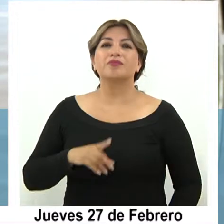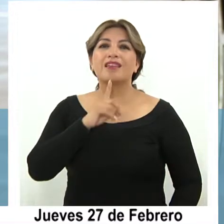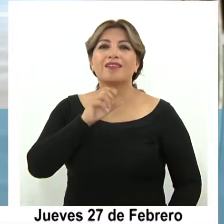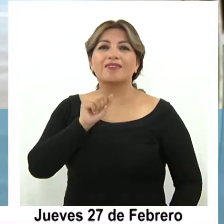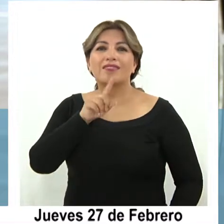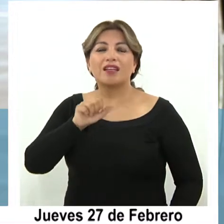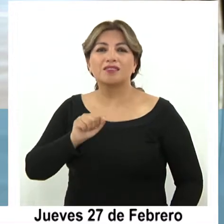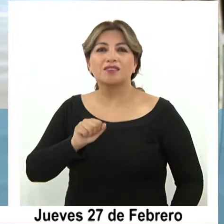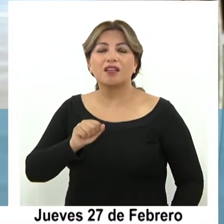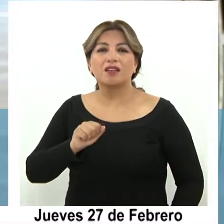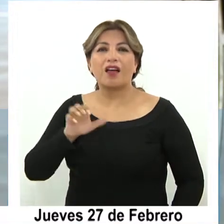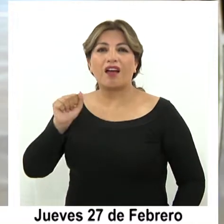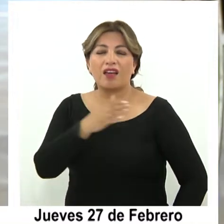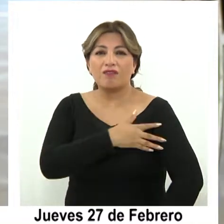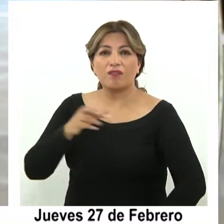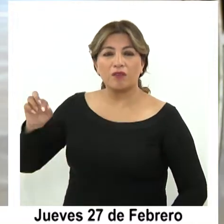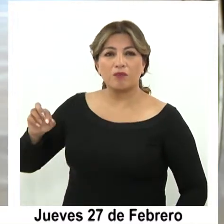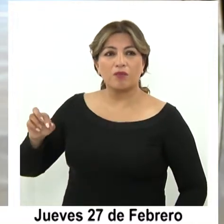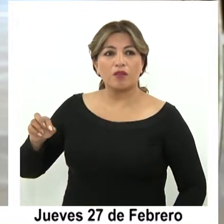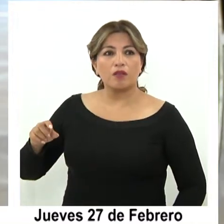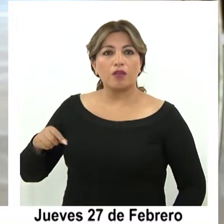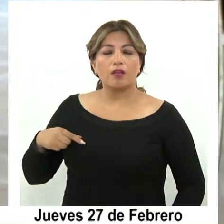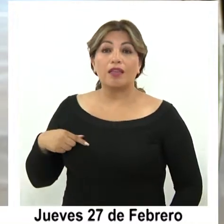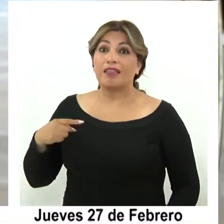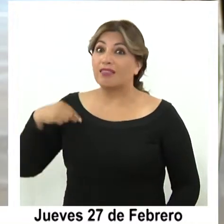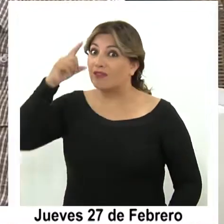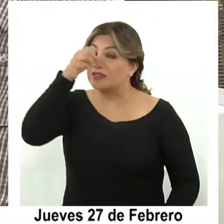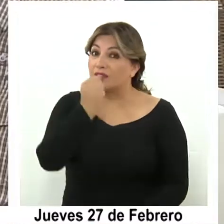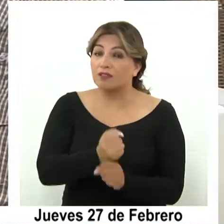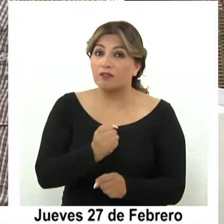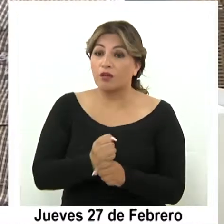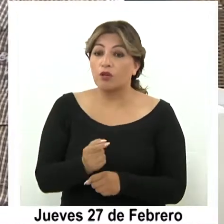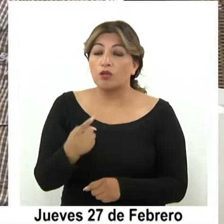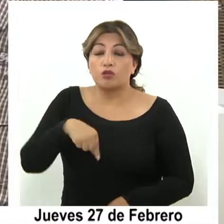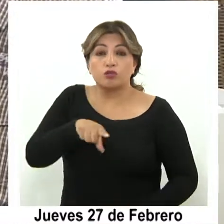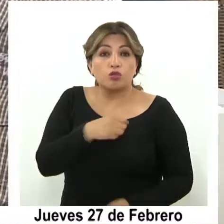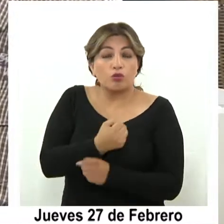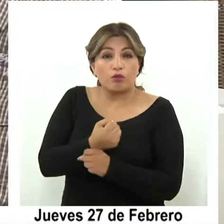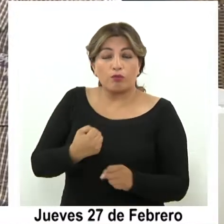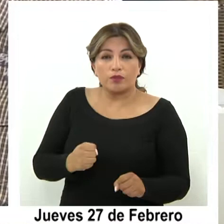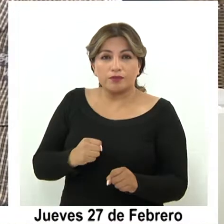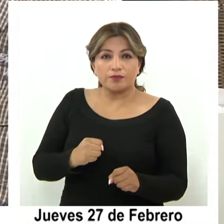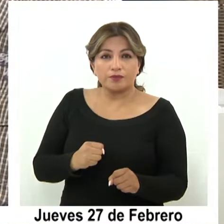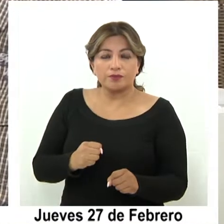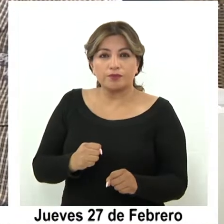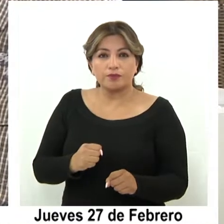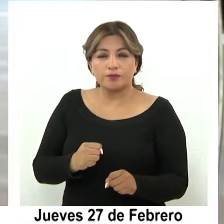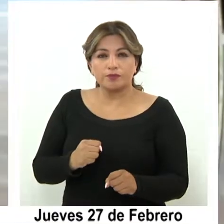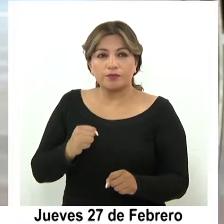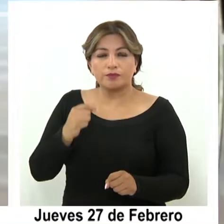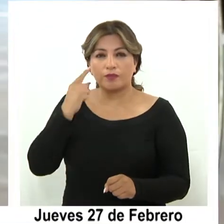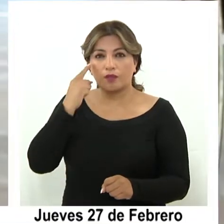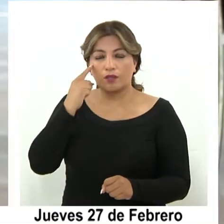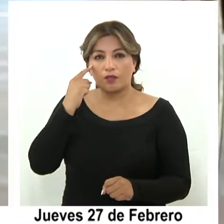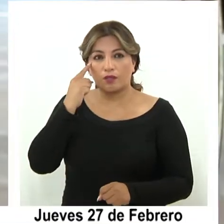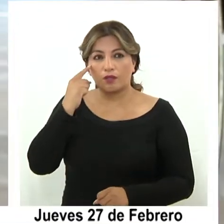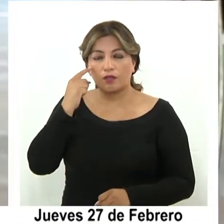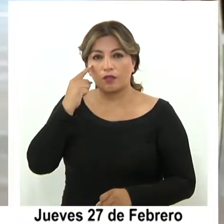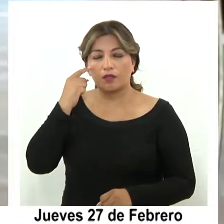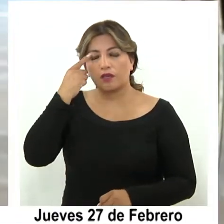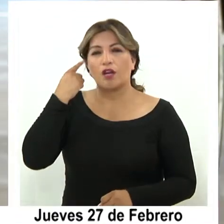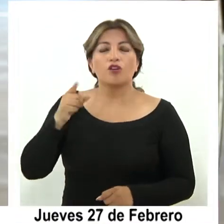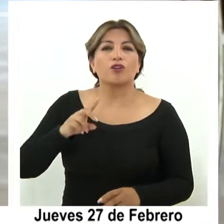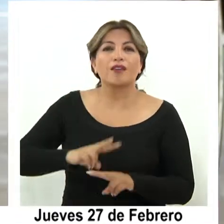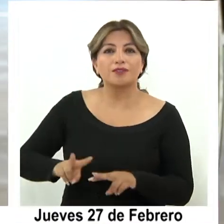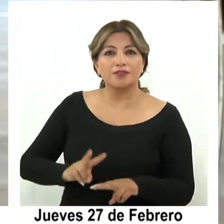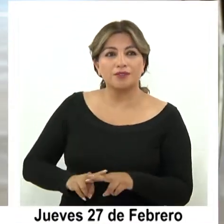tasa de cotización implica un costo en el trabajo. Y lo que nosotros no podemos conseguir o lo que nosotros no queríamos